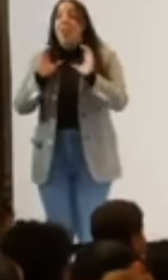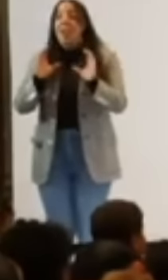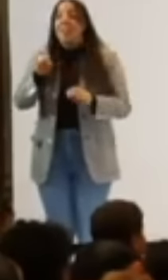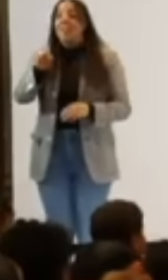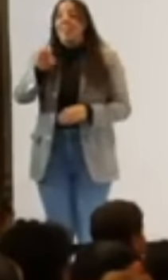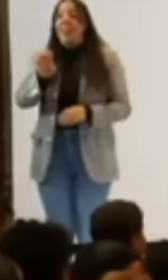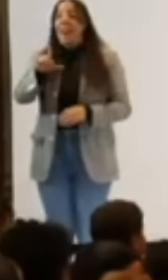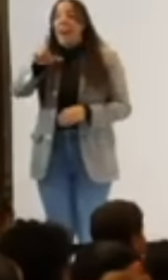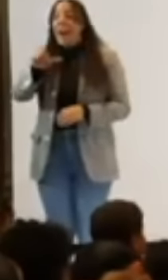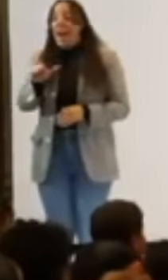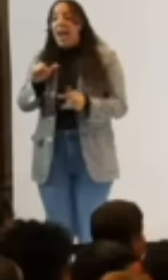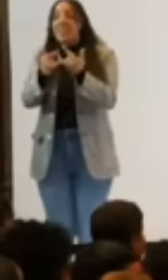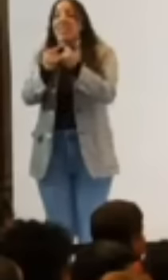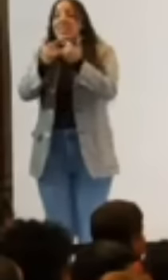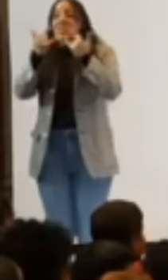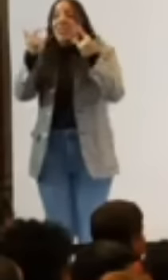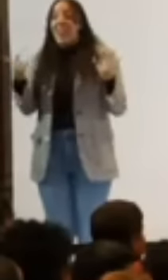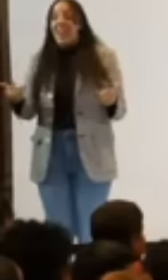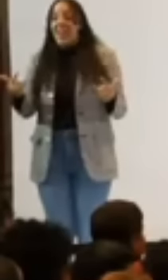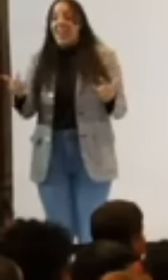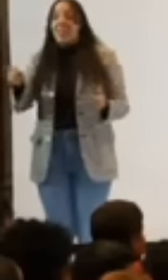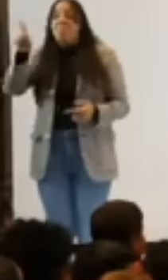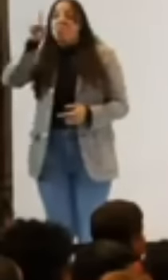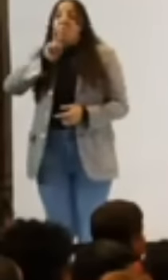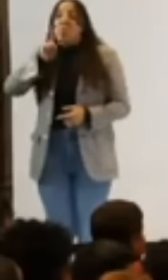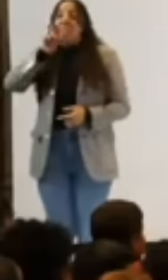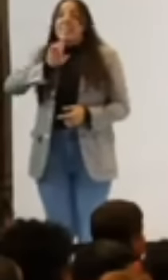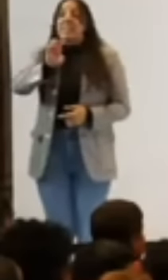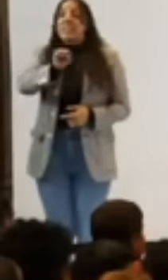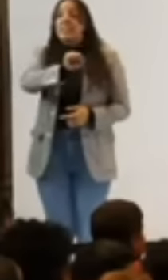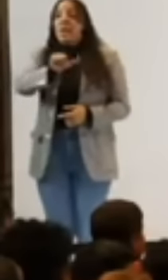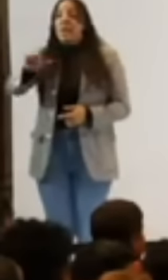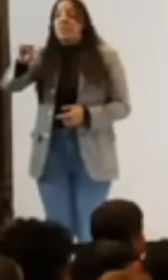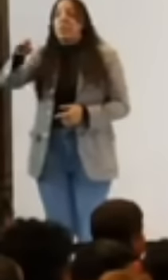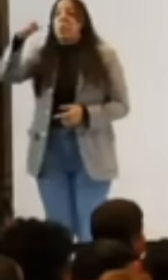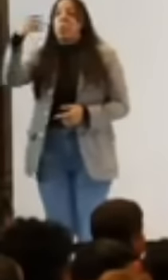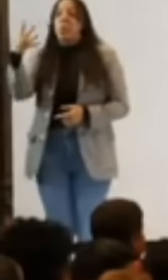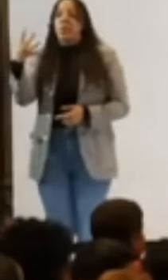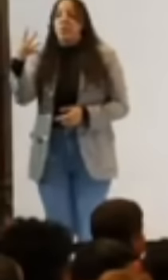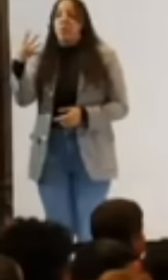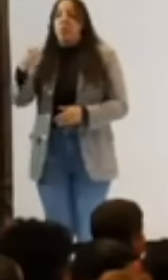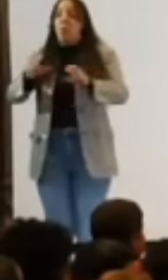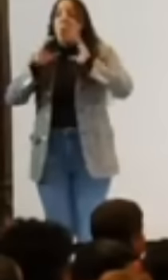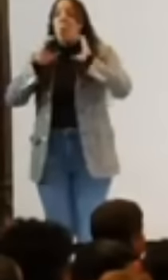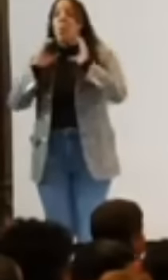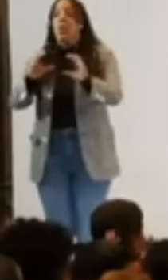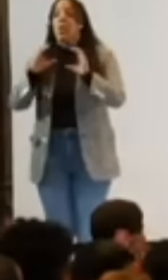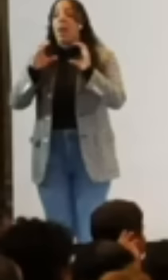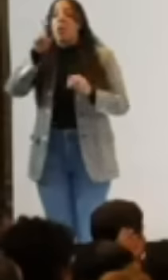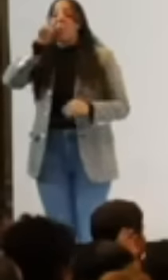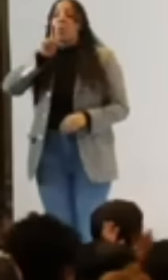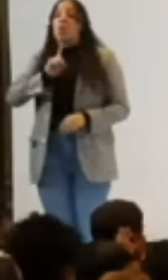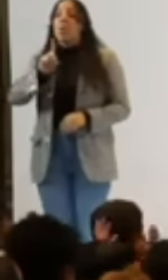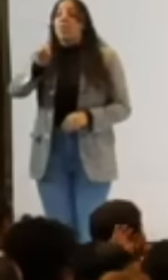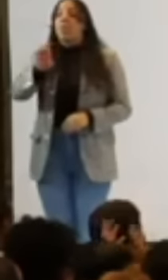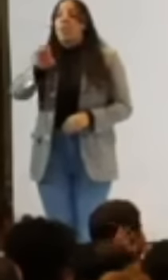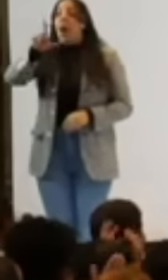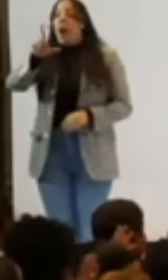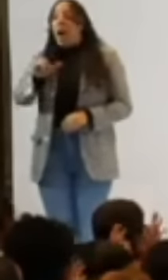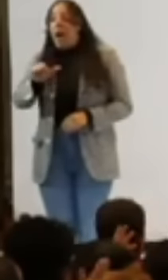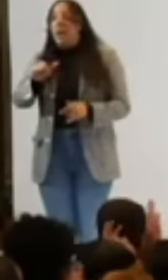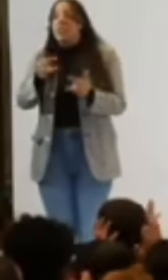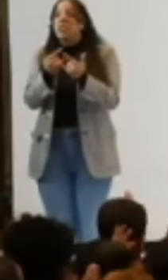de 60, 64, cuidadoras de la historia de México, de la historia patria, promotoras